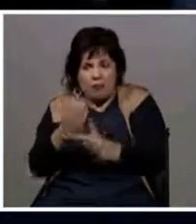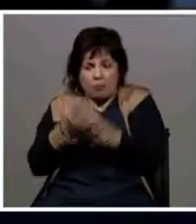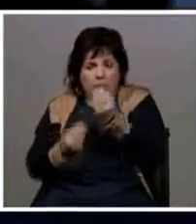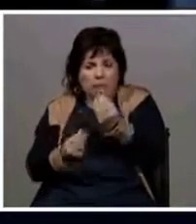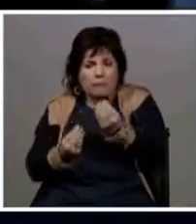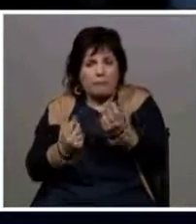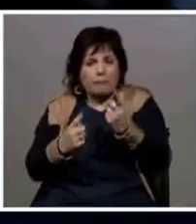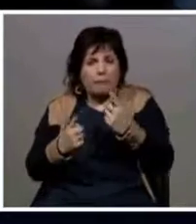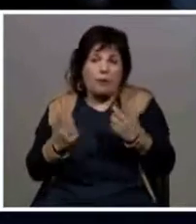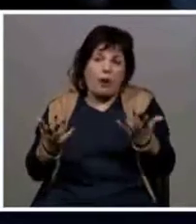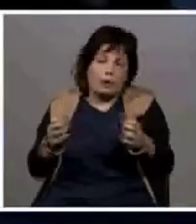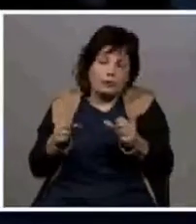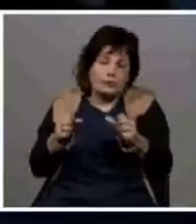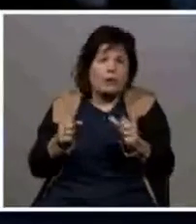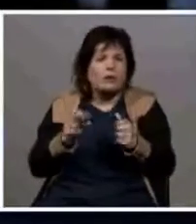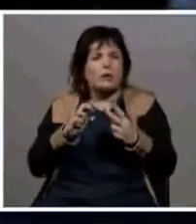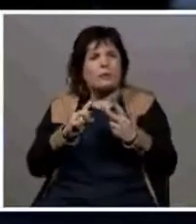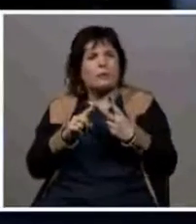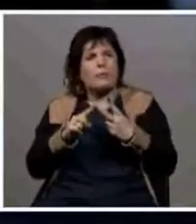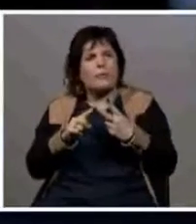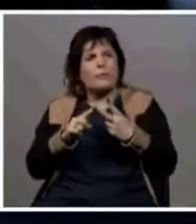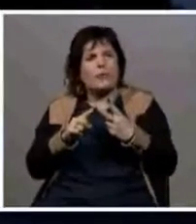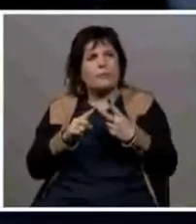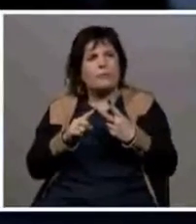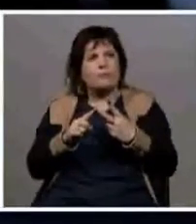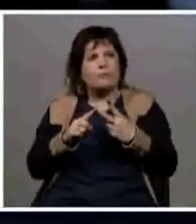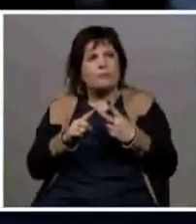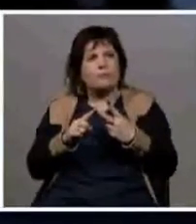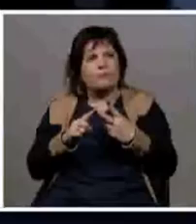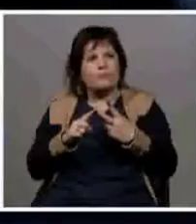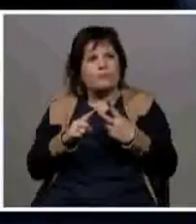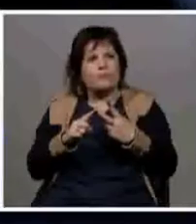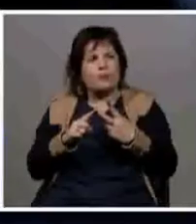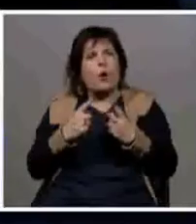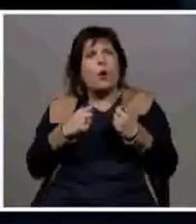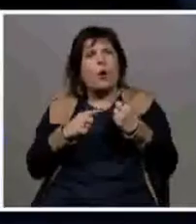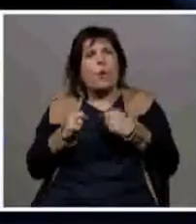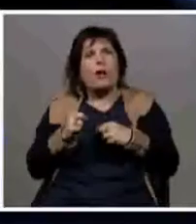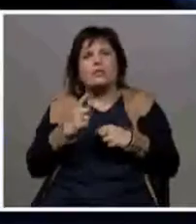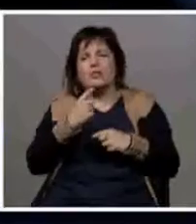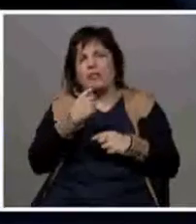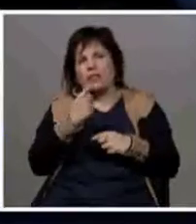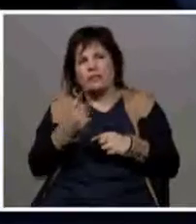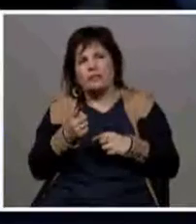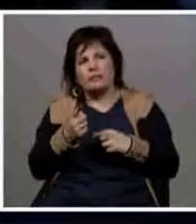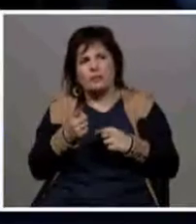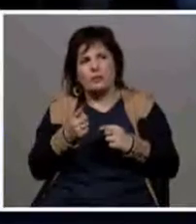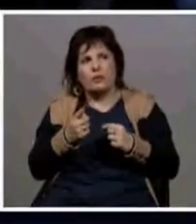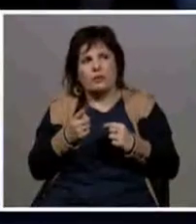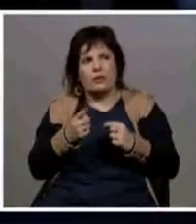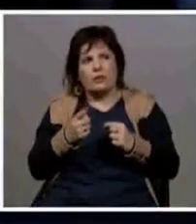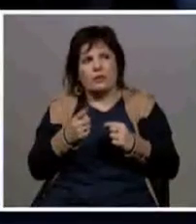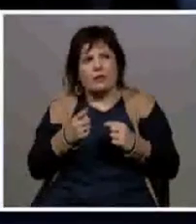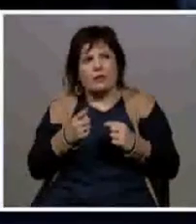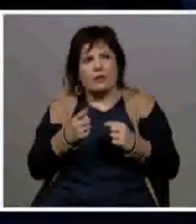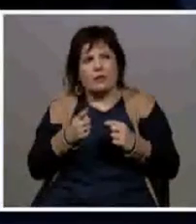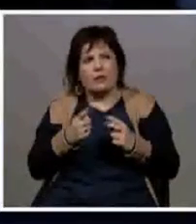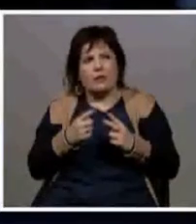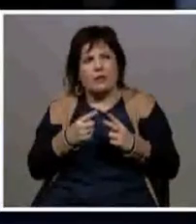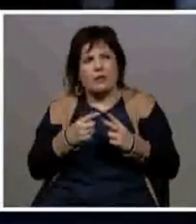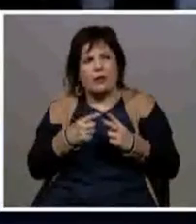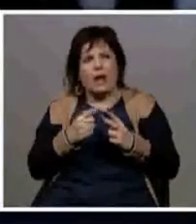pero algo hicieron y después se sienten porque cuando te mencionaba al principio cuando te presentaba la aplicación es decir